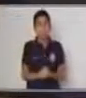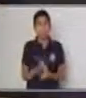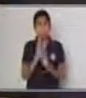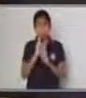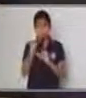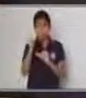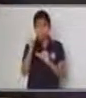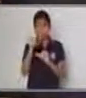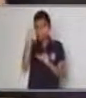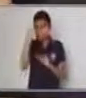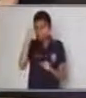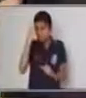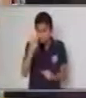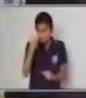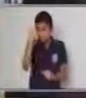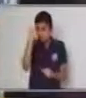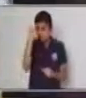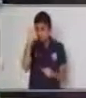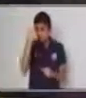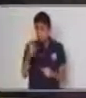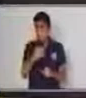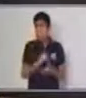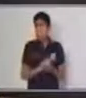Verifiquemos si 75 es múltiplo de 3.